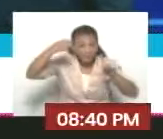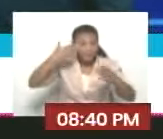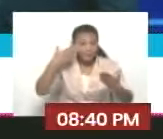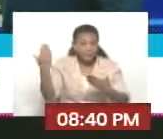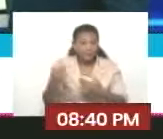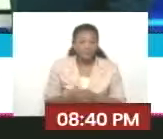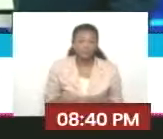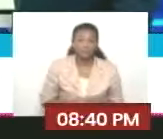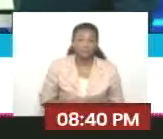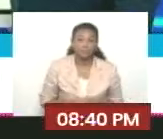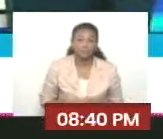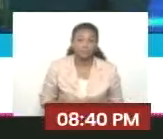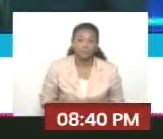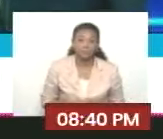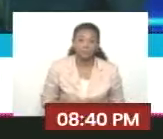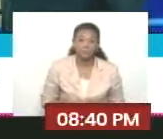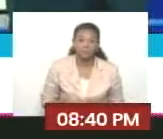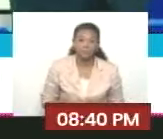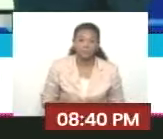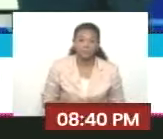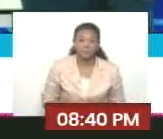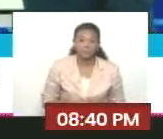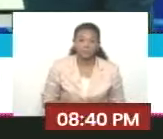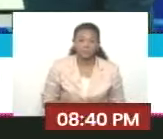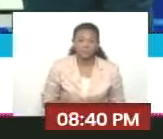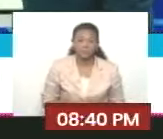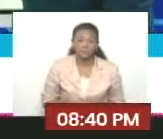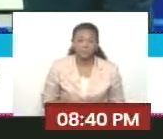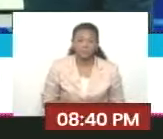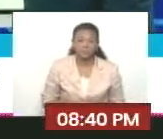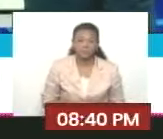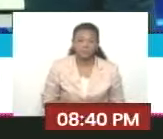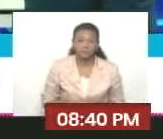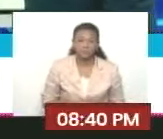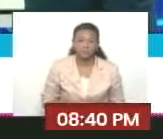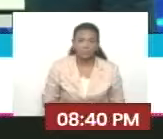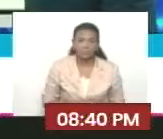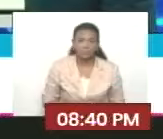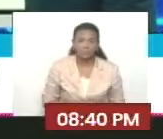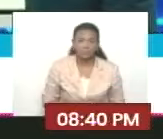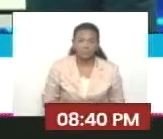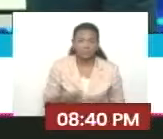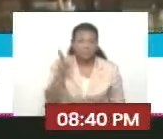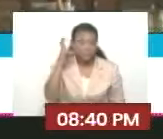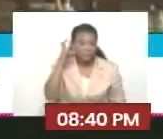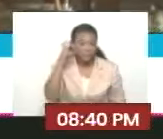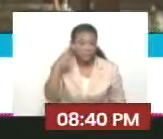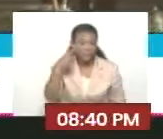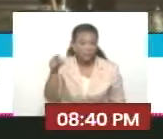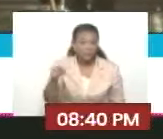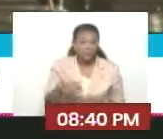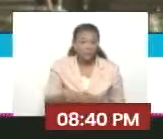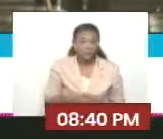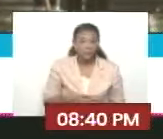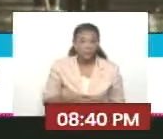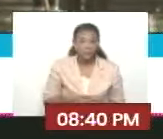darle, presidente. Dale, ve. Ahí está. Ahí está, mira. Vamos a ver si lo pueden ver. Ponle el sonido.